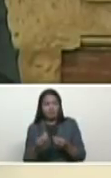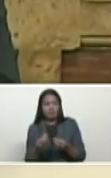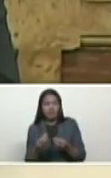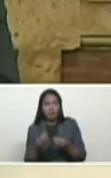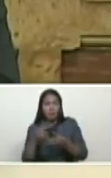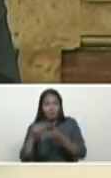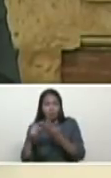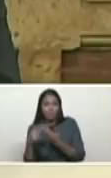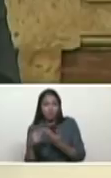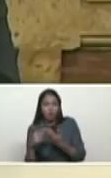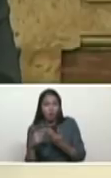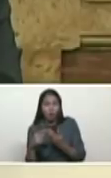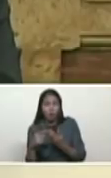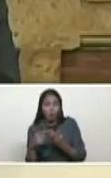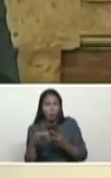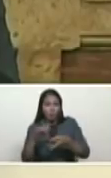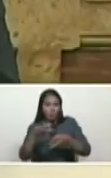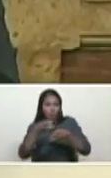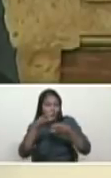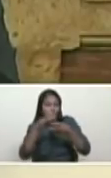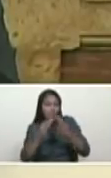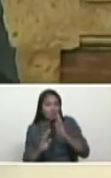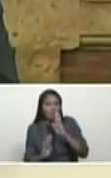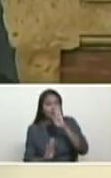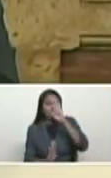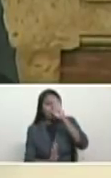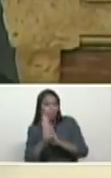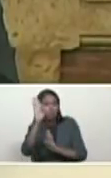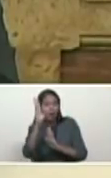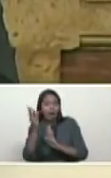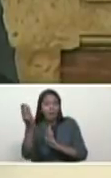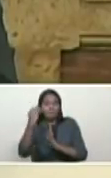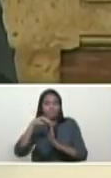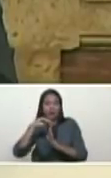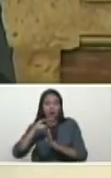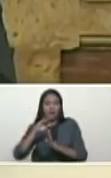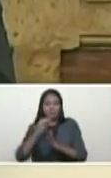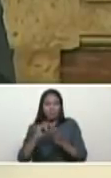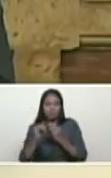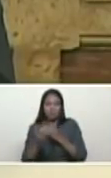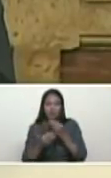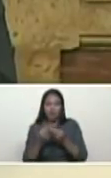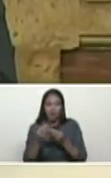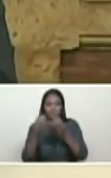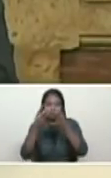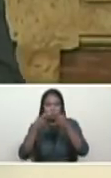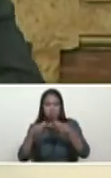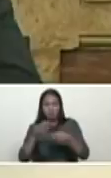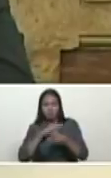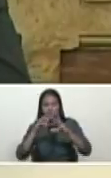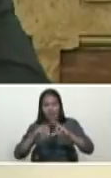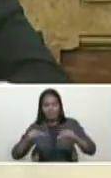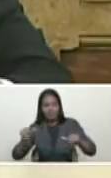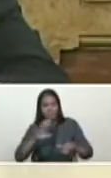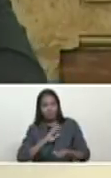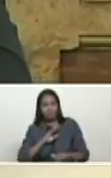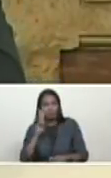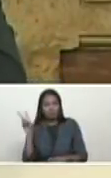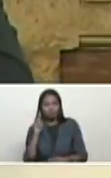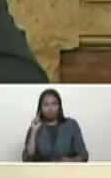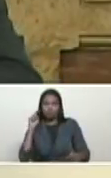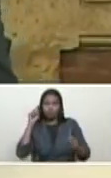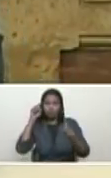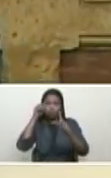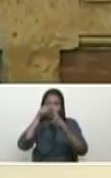de riqueza para elevar y garantizar la soberanía alimentaria con producción en la tierra venezolana meta